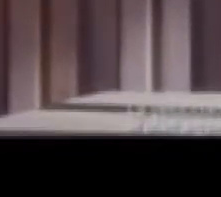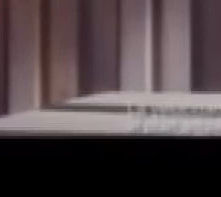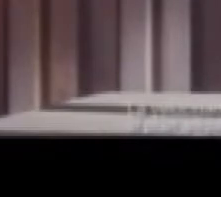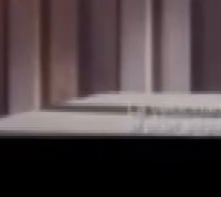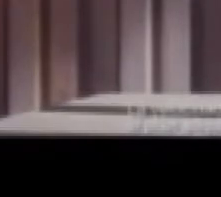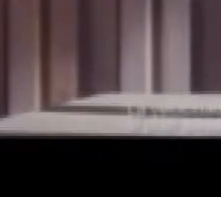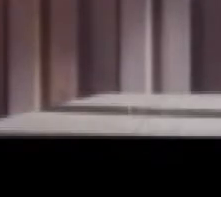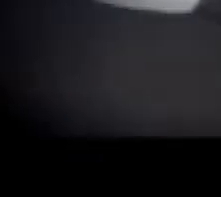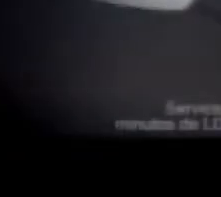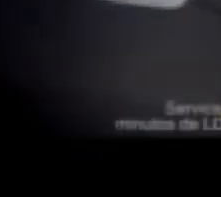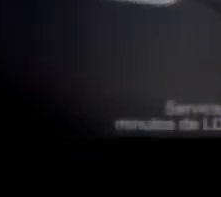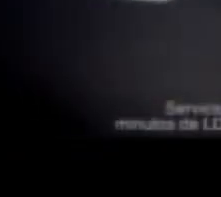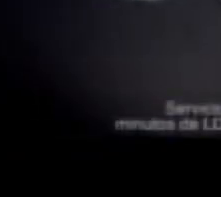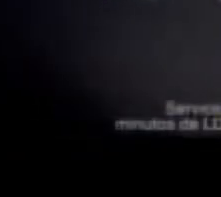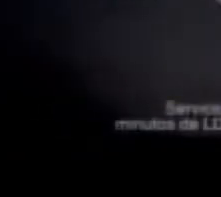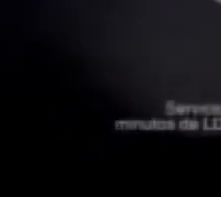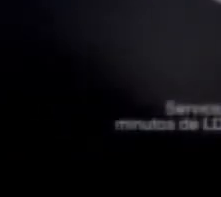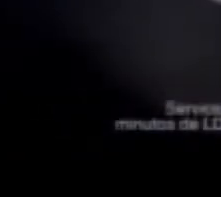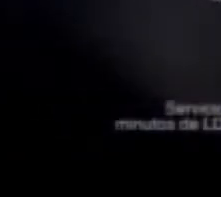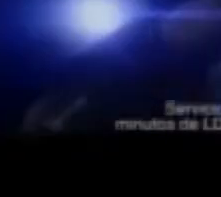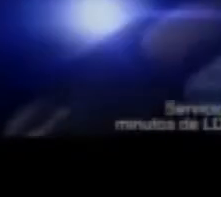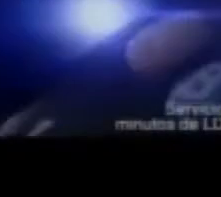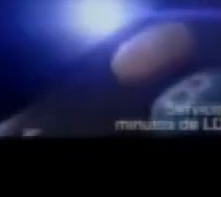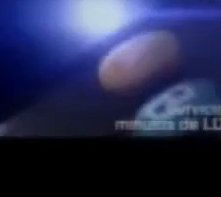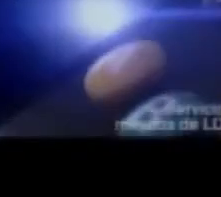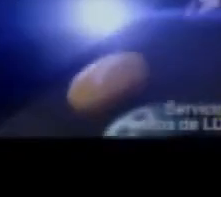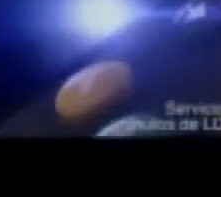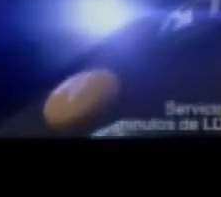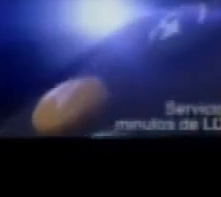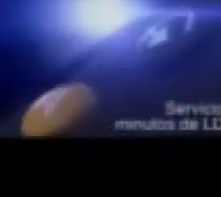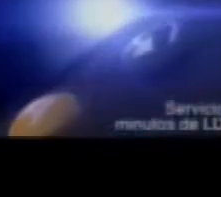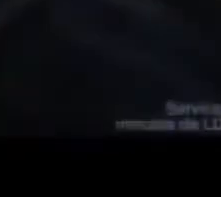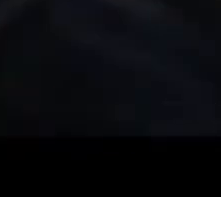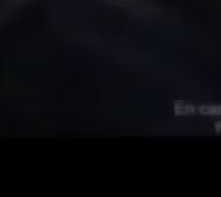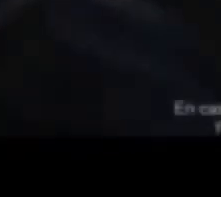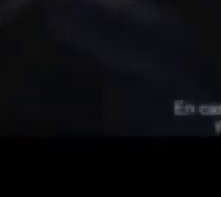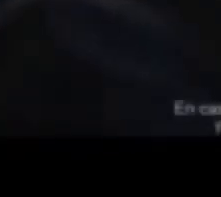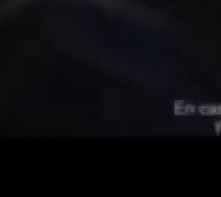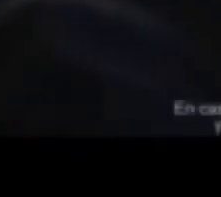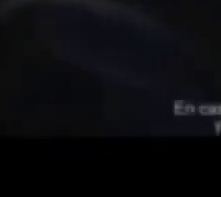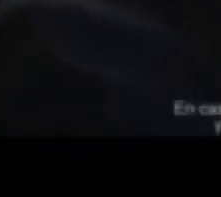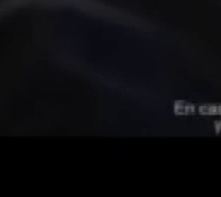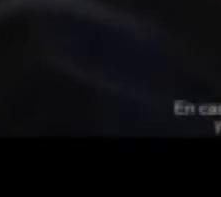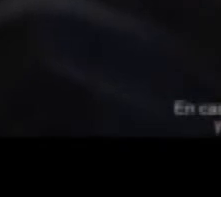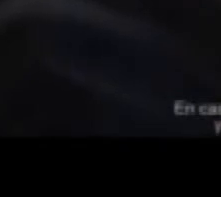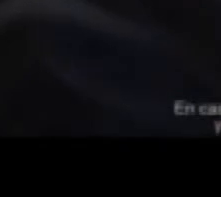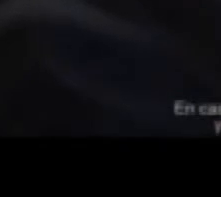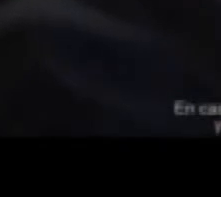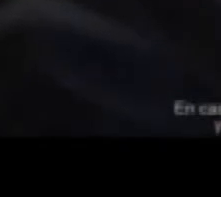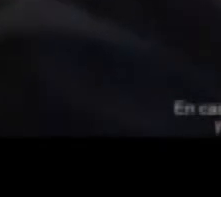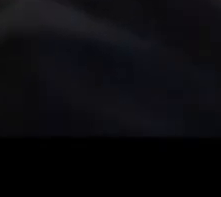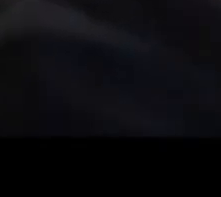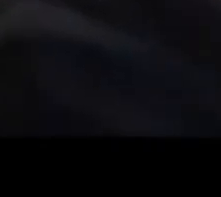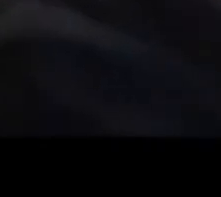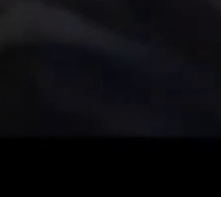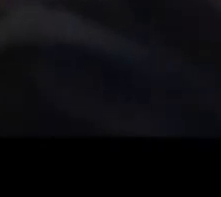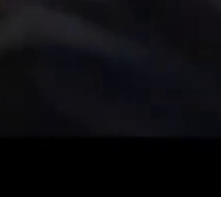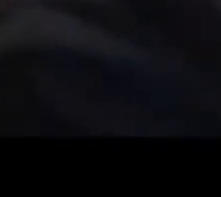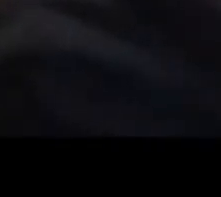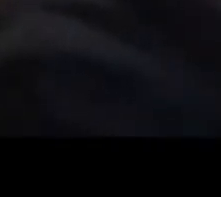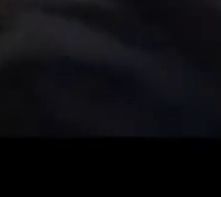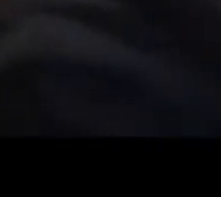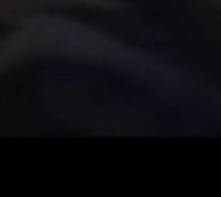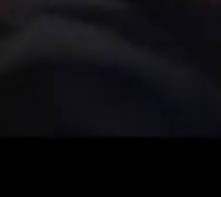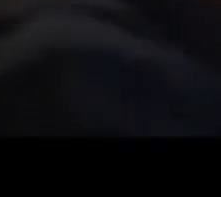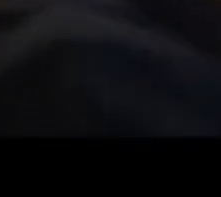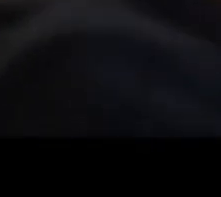3 meses de Crackle. Además, recibes 20 megas durante todo el 2018. Tigo One TV, una gran